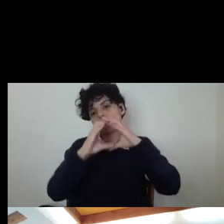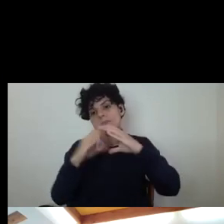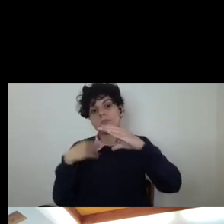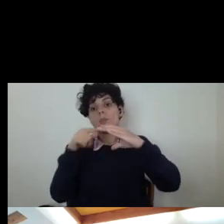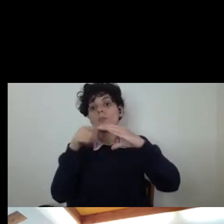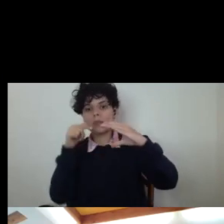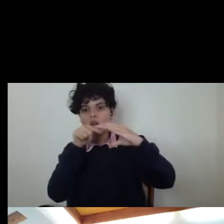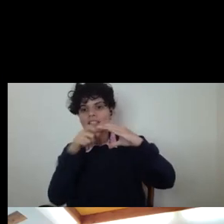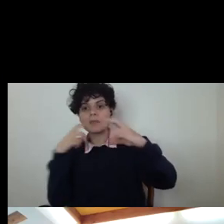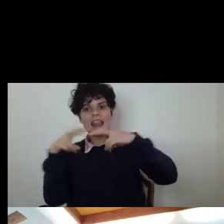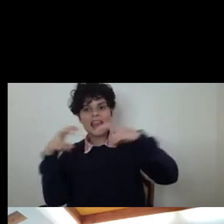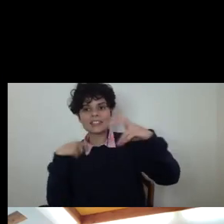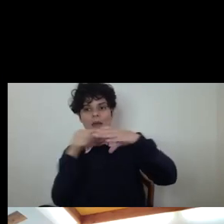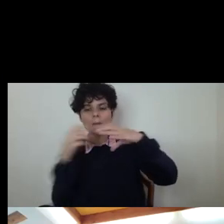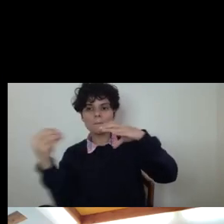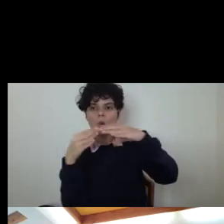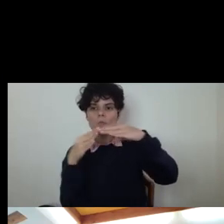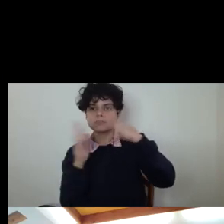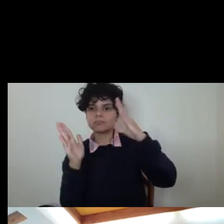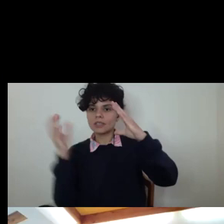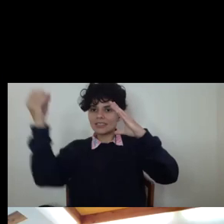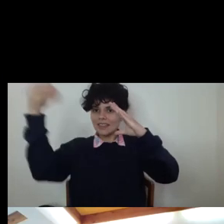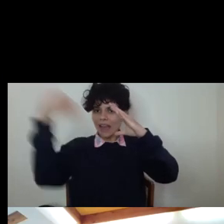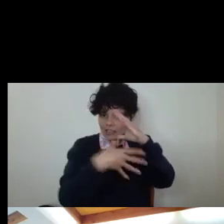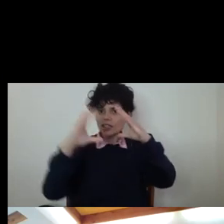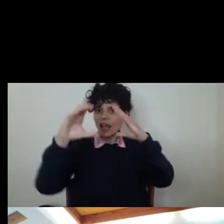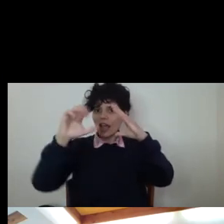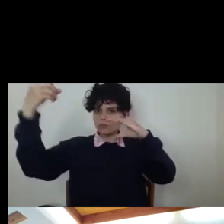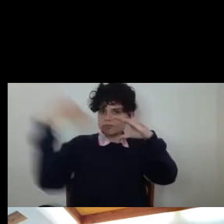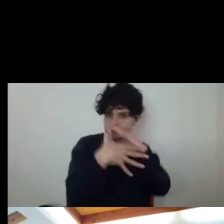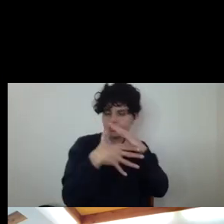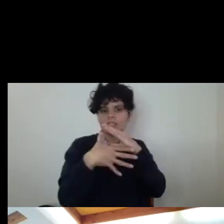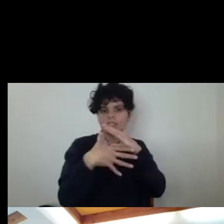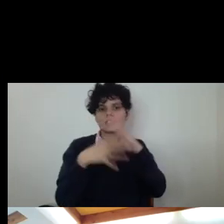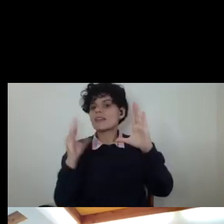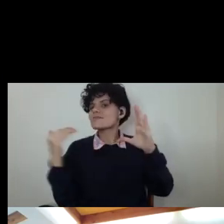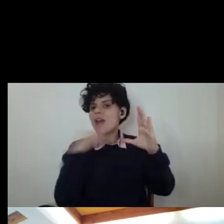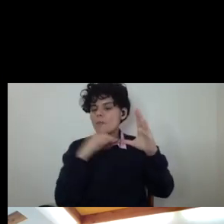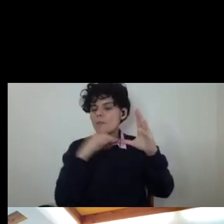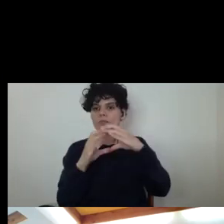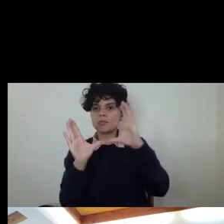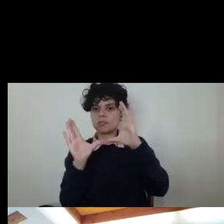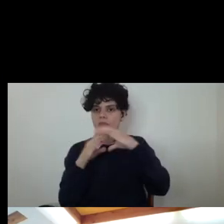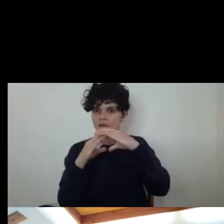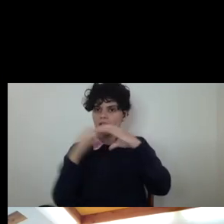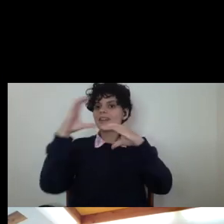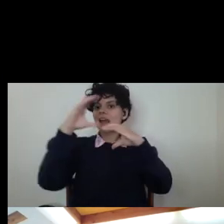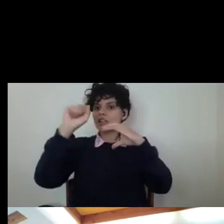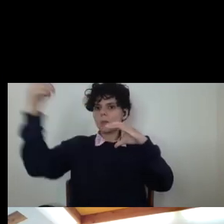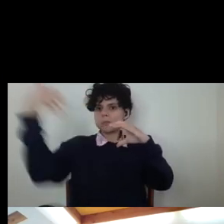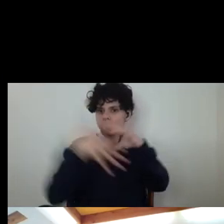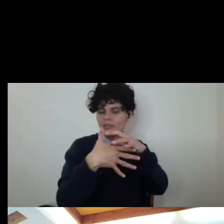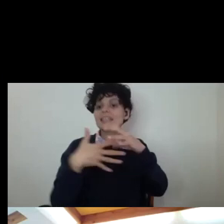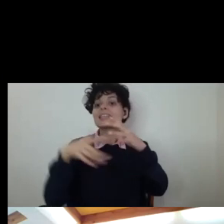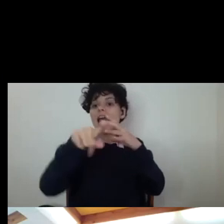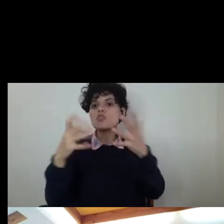voltaje, es muy fuerte y entra el calcio. El canal rápidamente se cierra, pero ha estimulado la